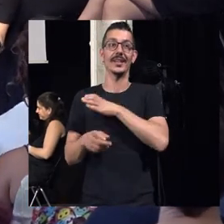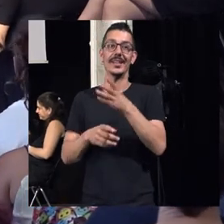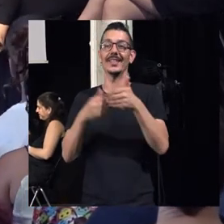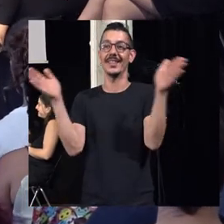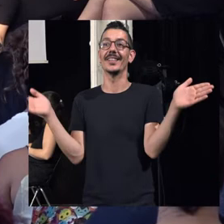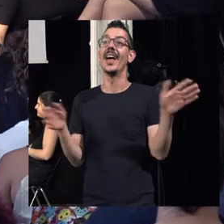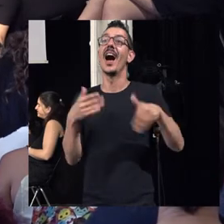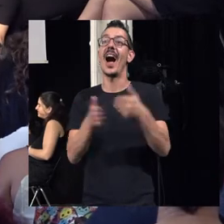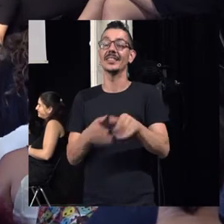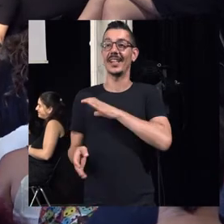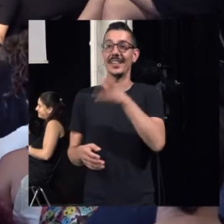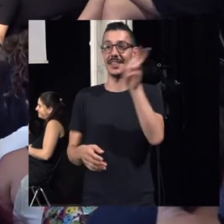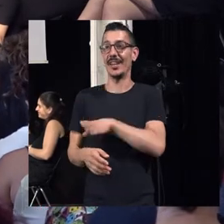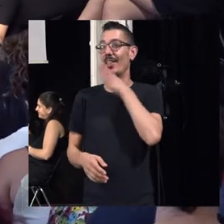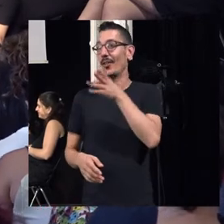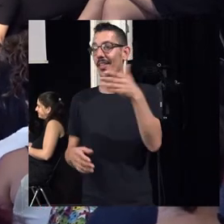Génova.